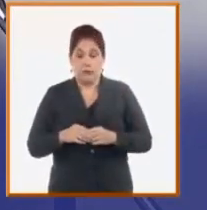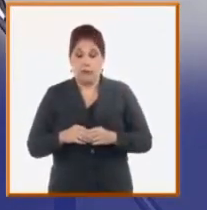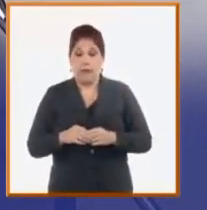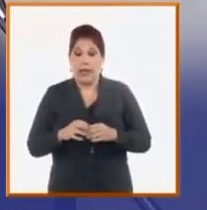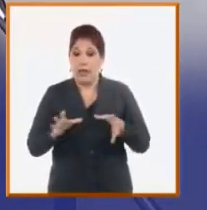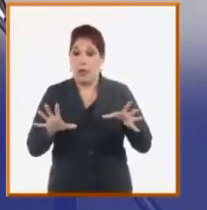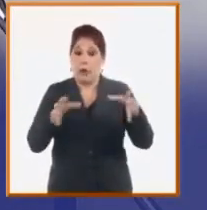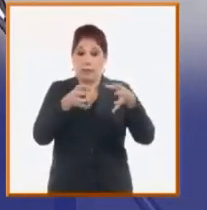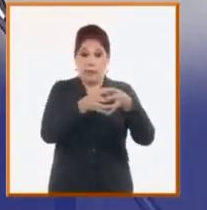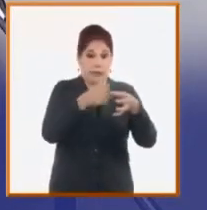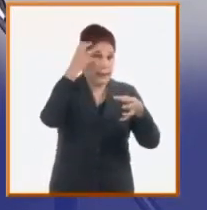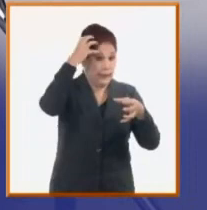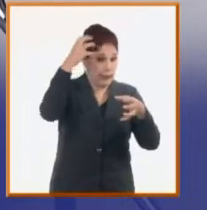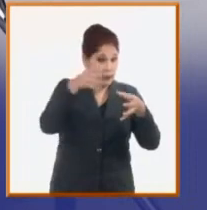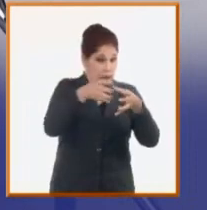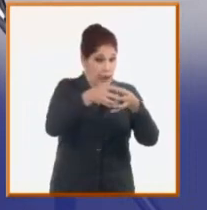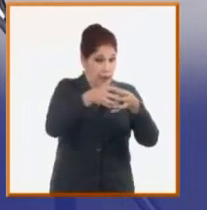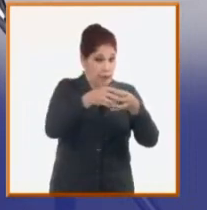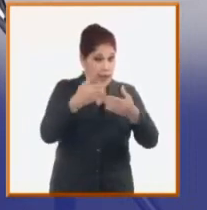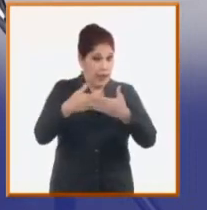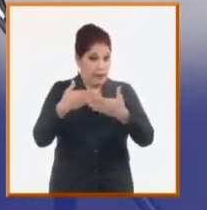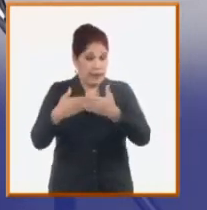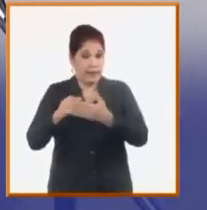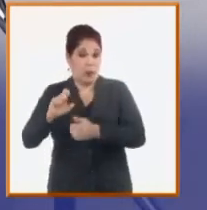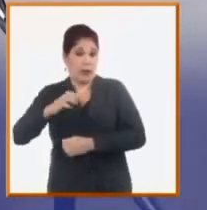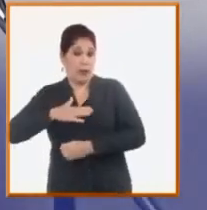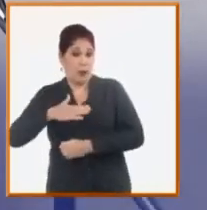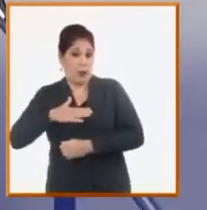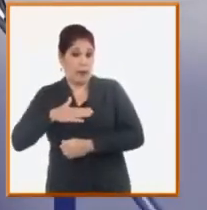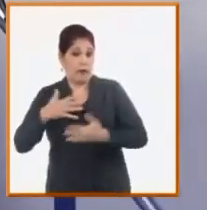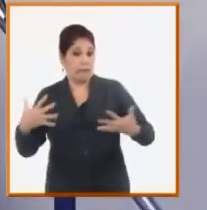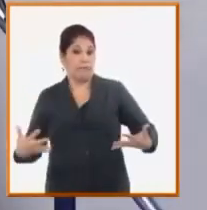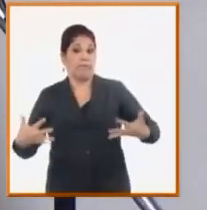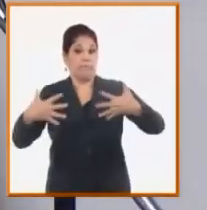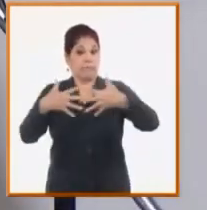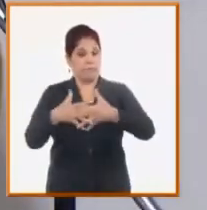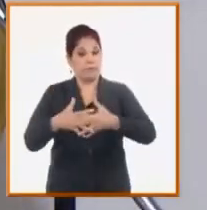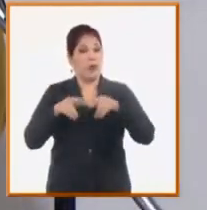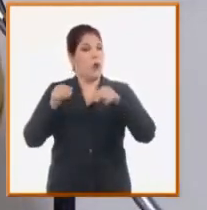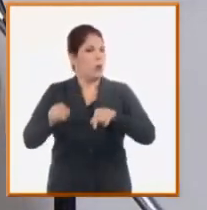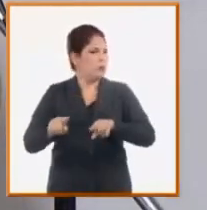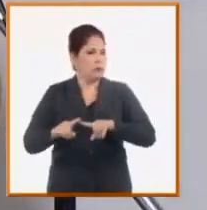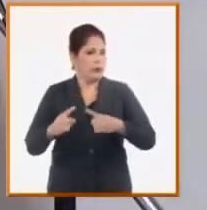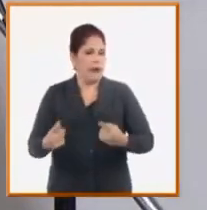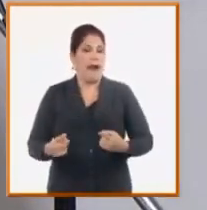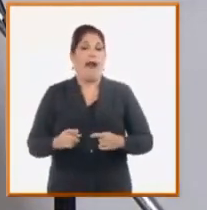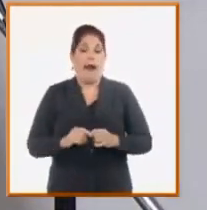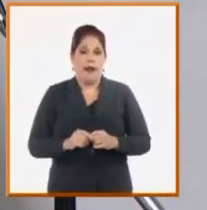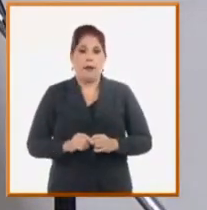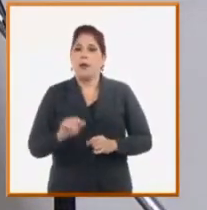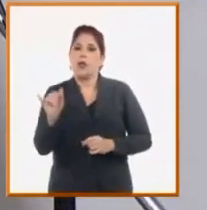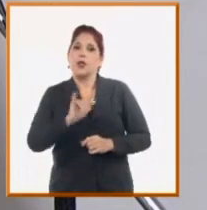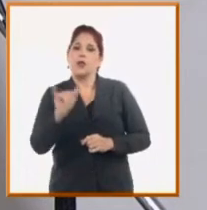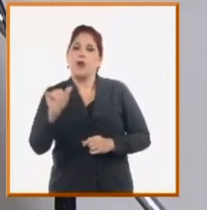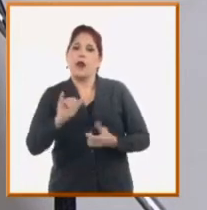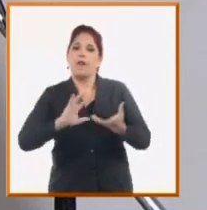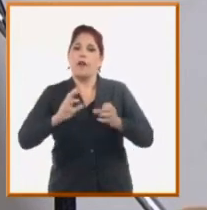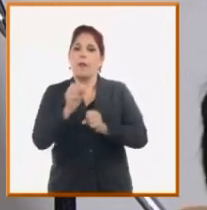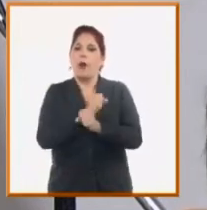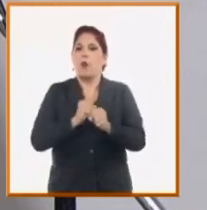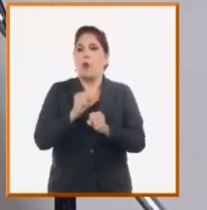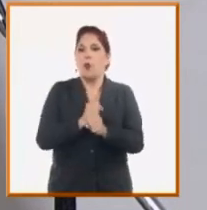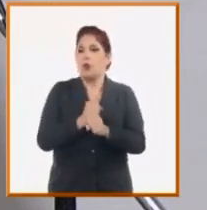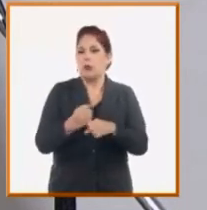vinculación entre la empresa estatal y las MIPYME está basada únicamente hoy en los medios, en la